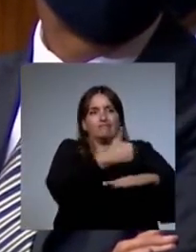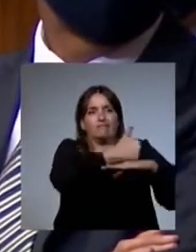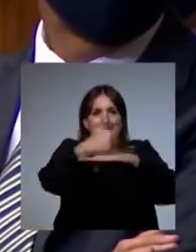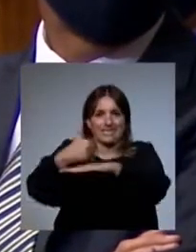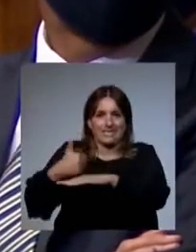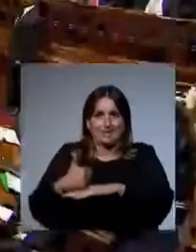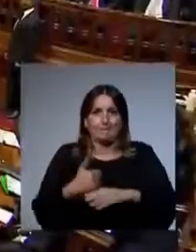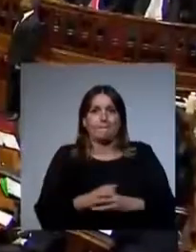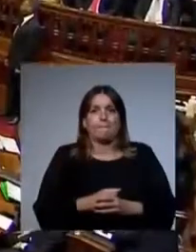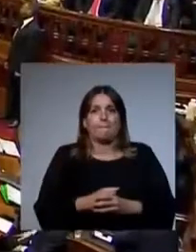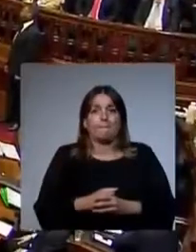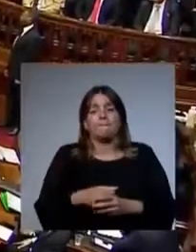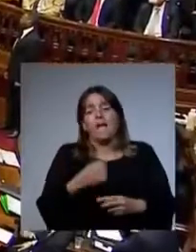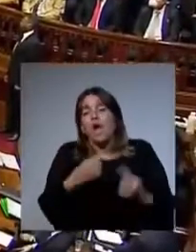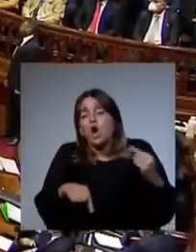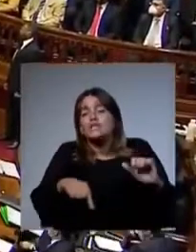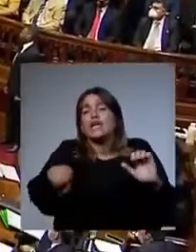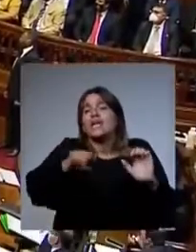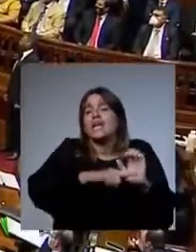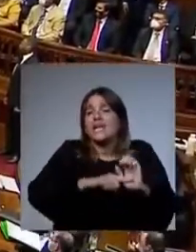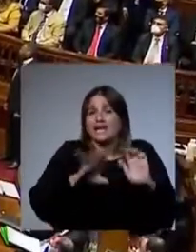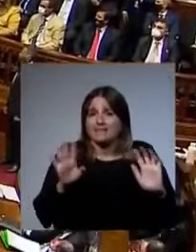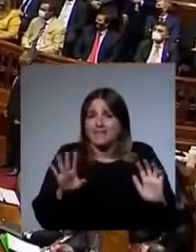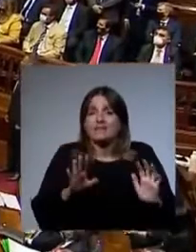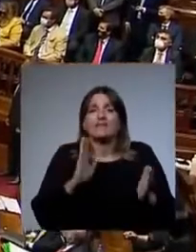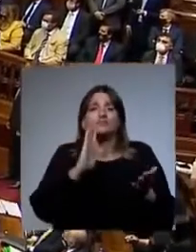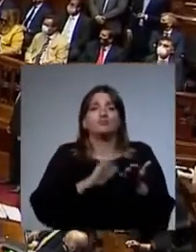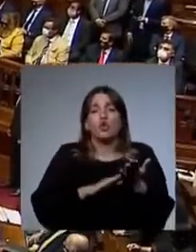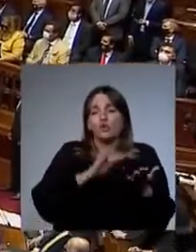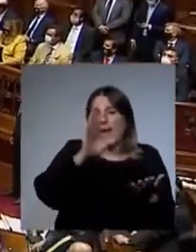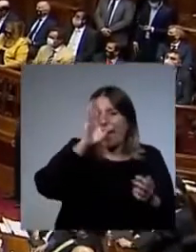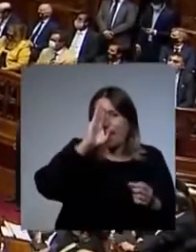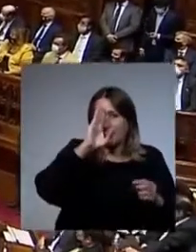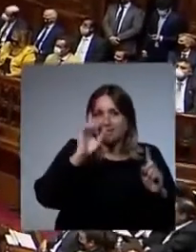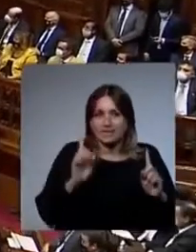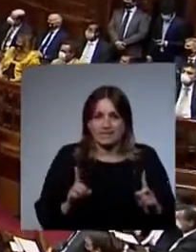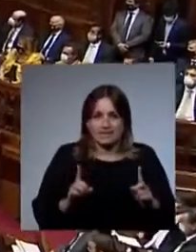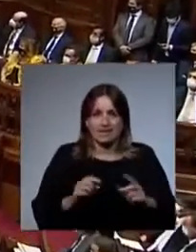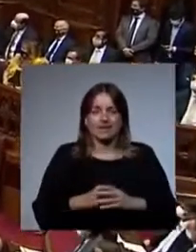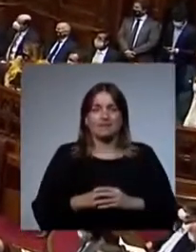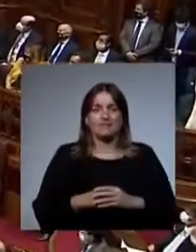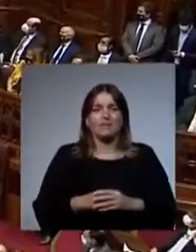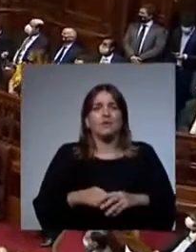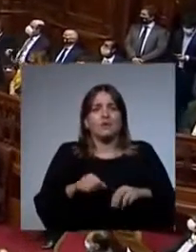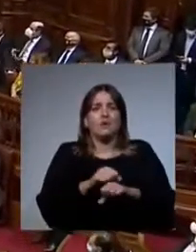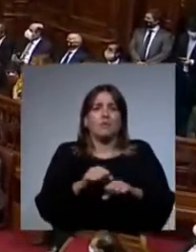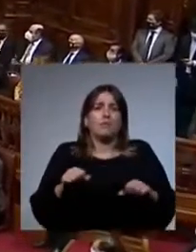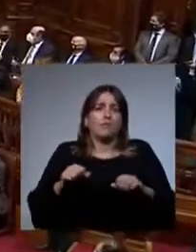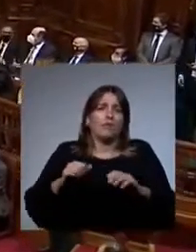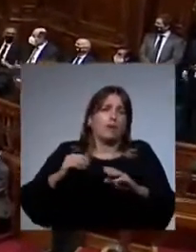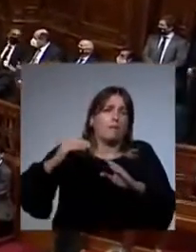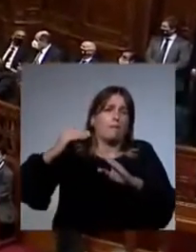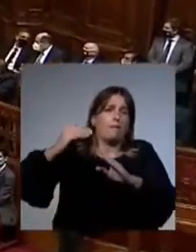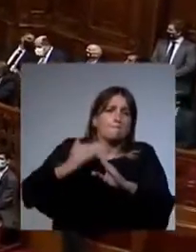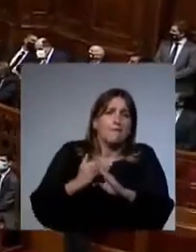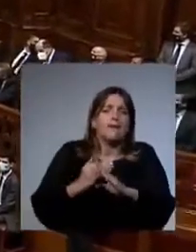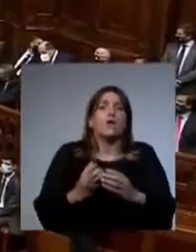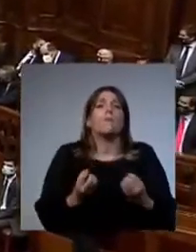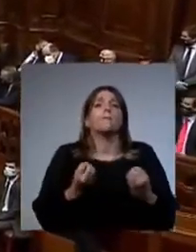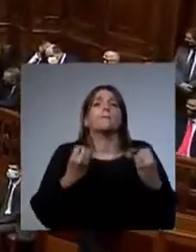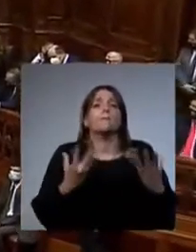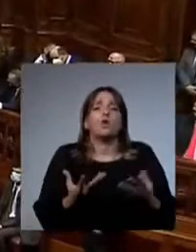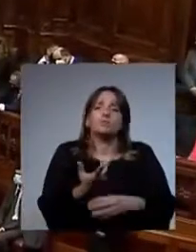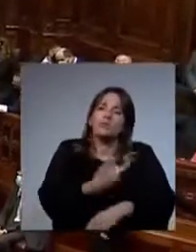Los efectos negativos en términos de aprendizaje pudieron atenuarse gracias a los